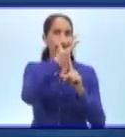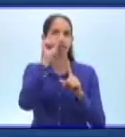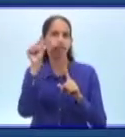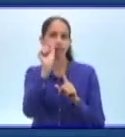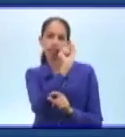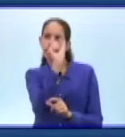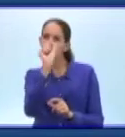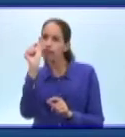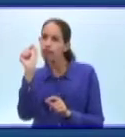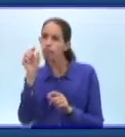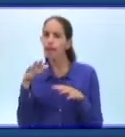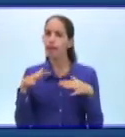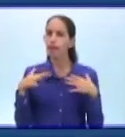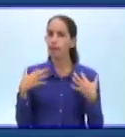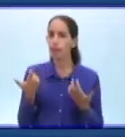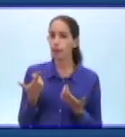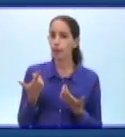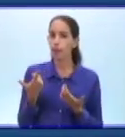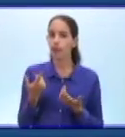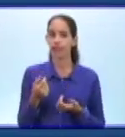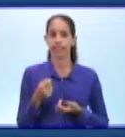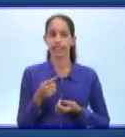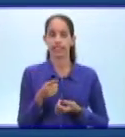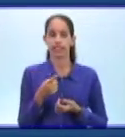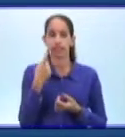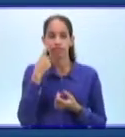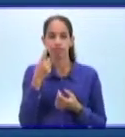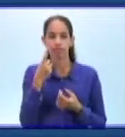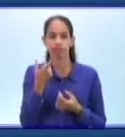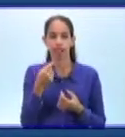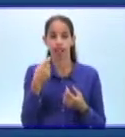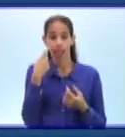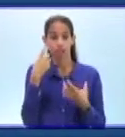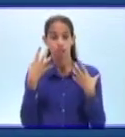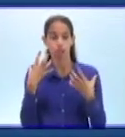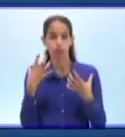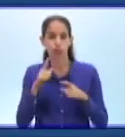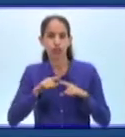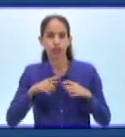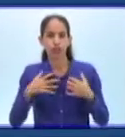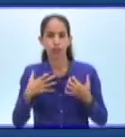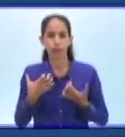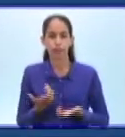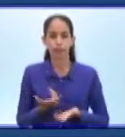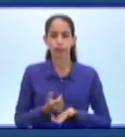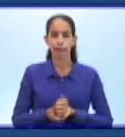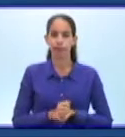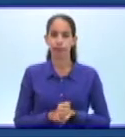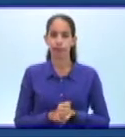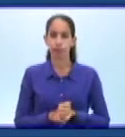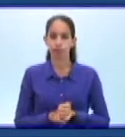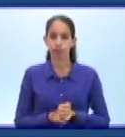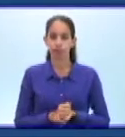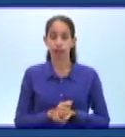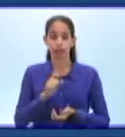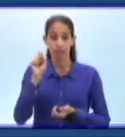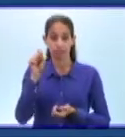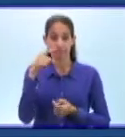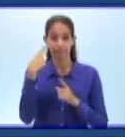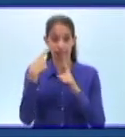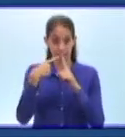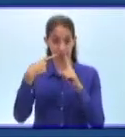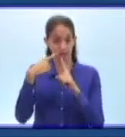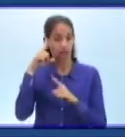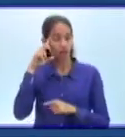siempre va a ser una guía para lo que yo estoy redactando. A partir del título yo tengo determinada mi